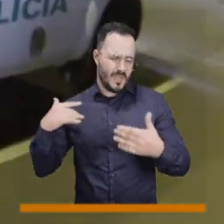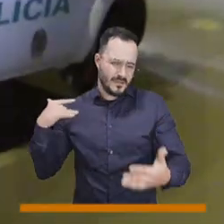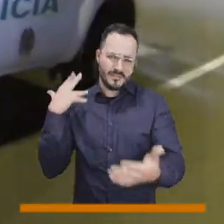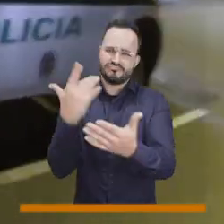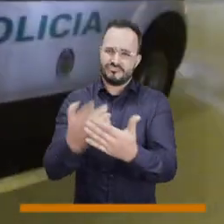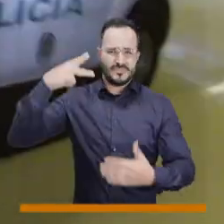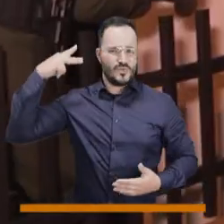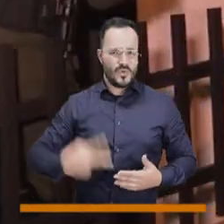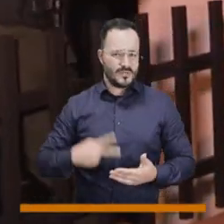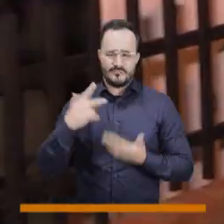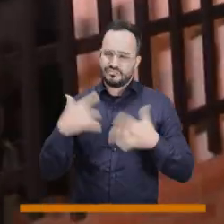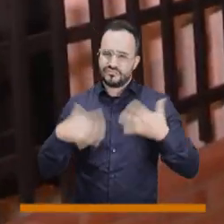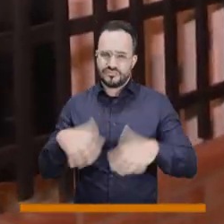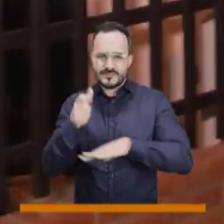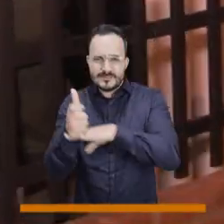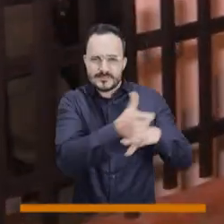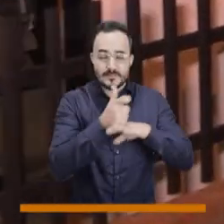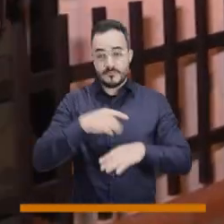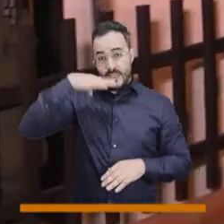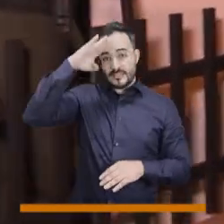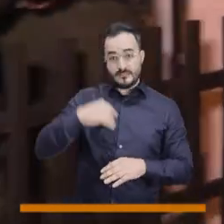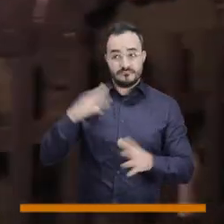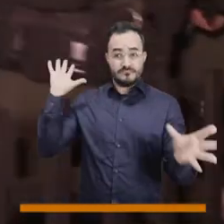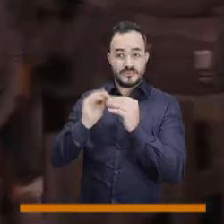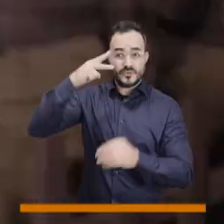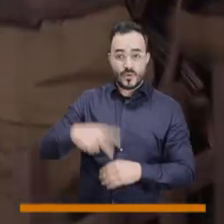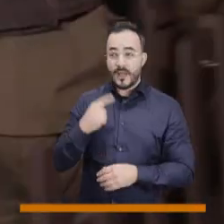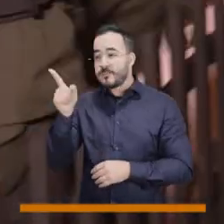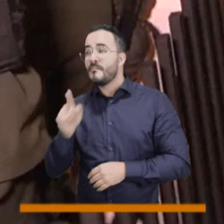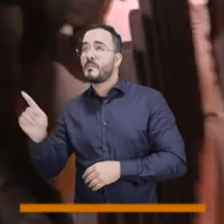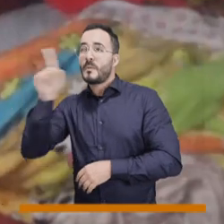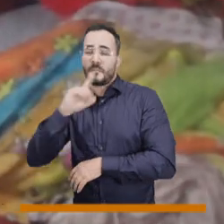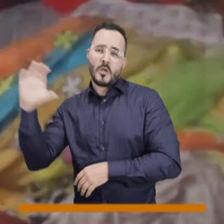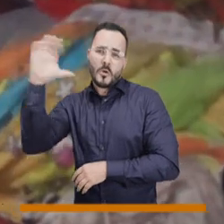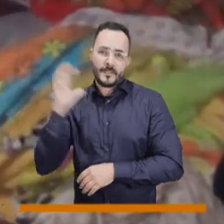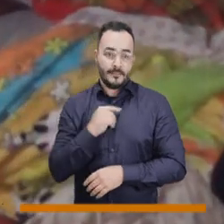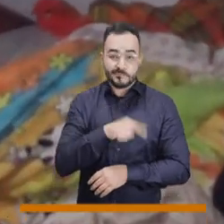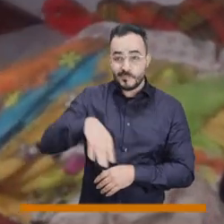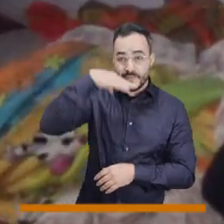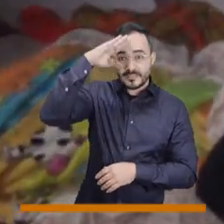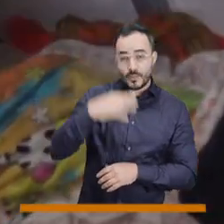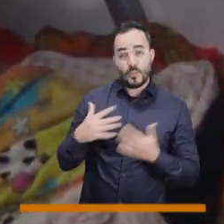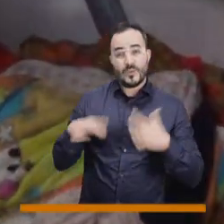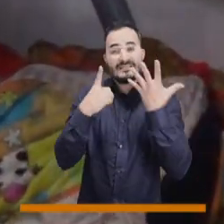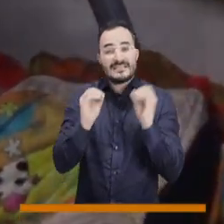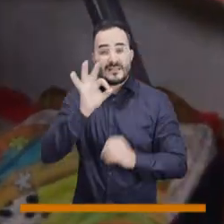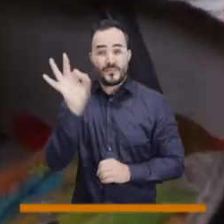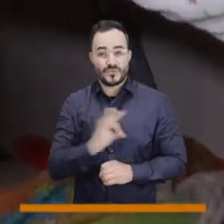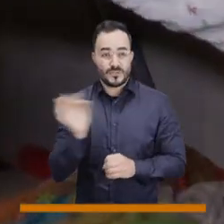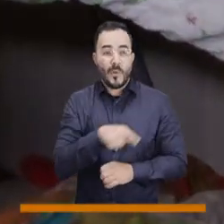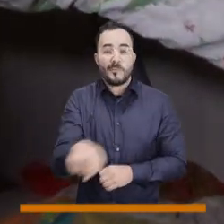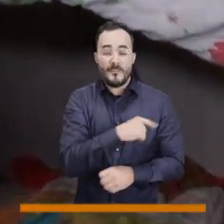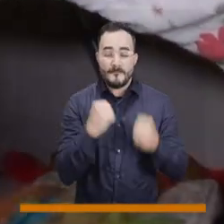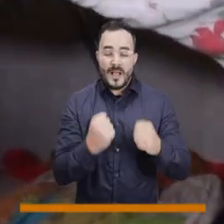historia. Medellín resume los problemas de crimen organizado del país. Medellín tiene el 60% del crimen organizado